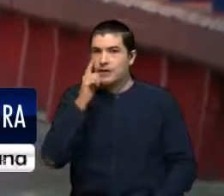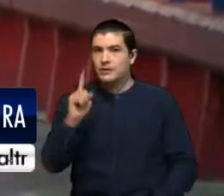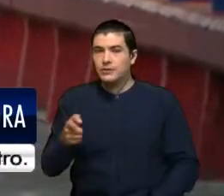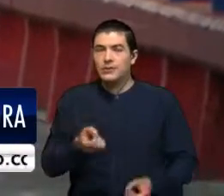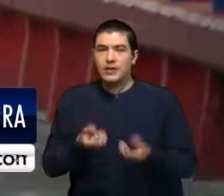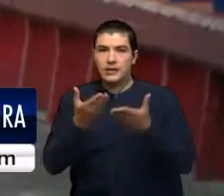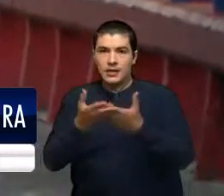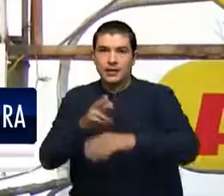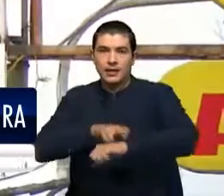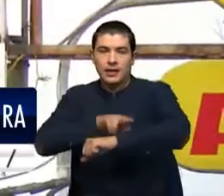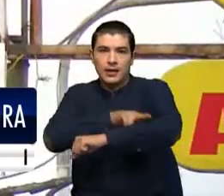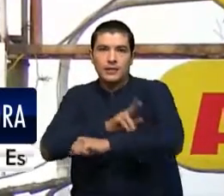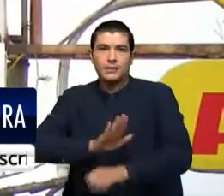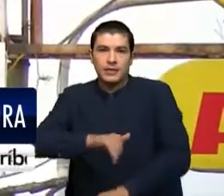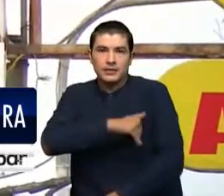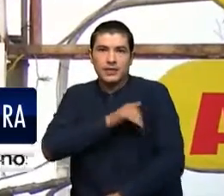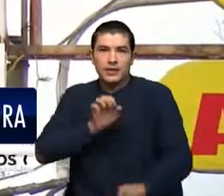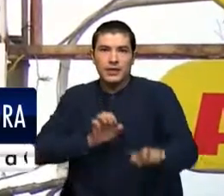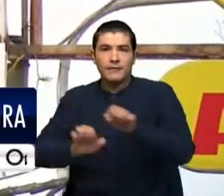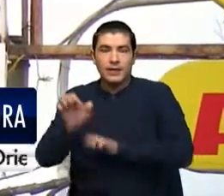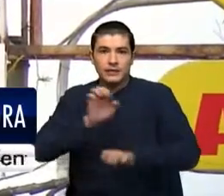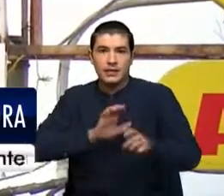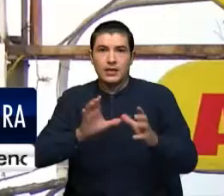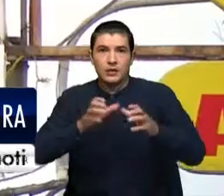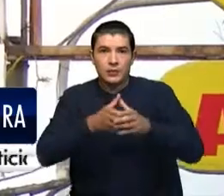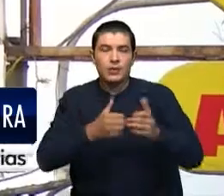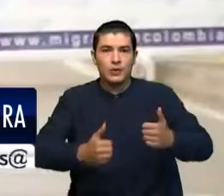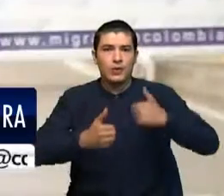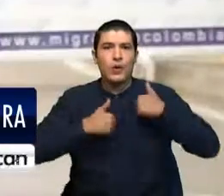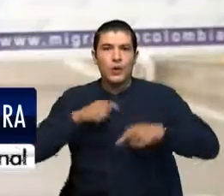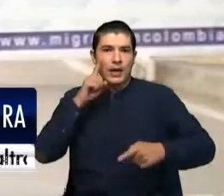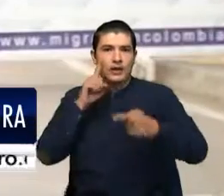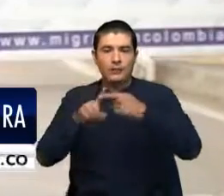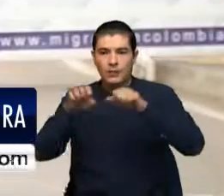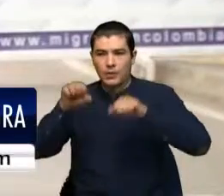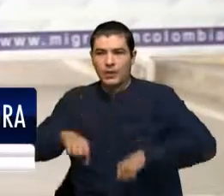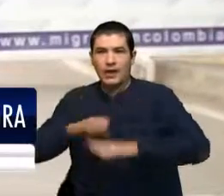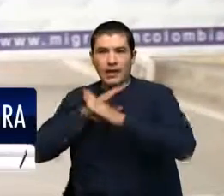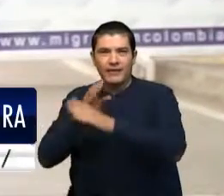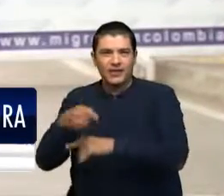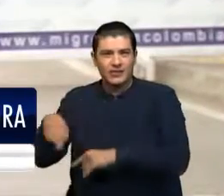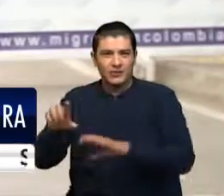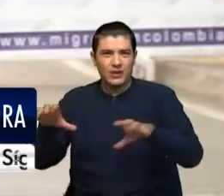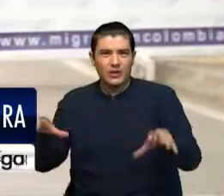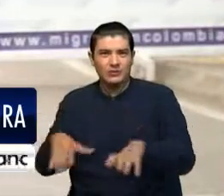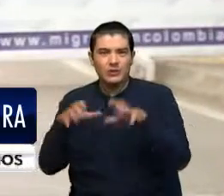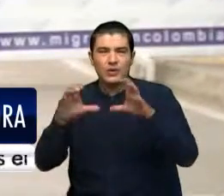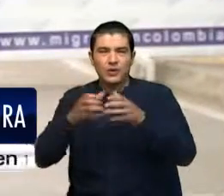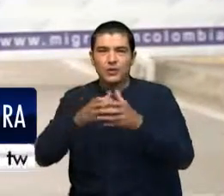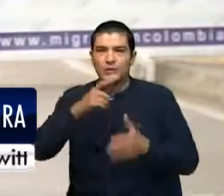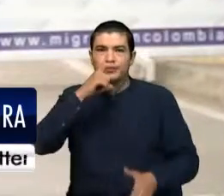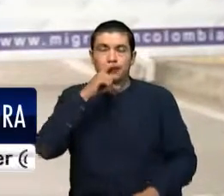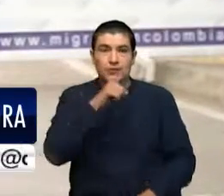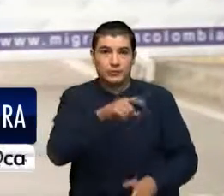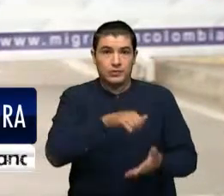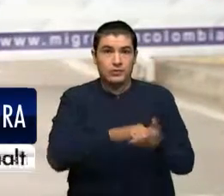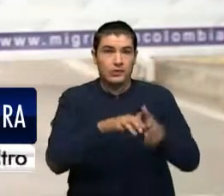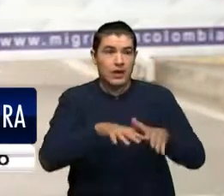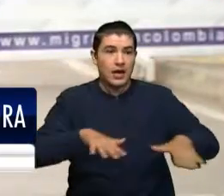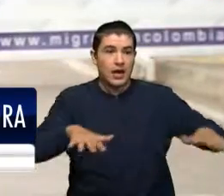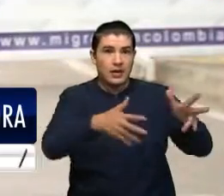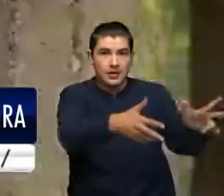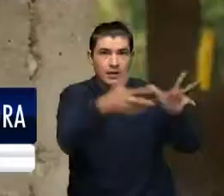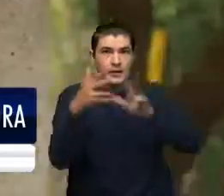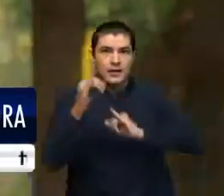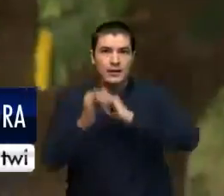Defensa y cúpula militar con el objetivo de acercar las decisiones de Maduro. La situación en la frontera, especialmente sobre los puentes, es de total tranquilidad y